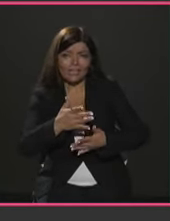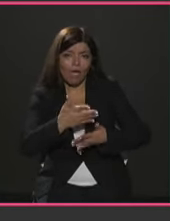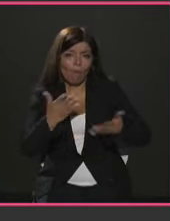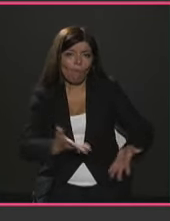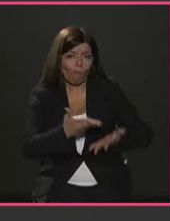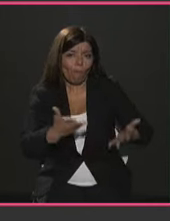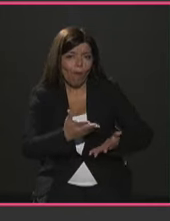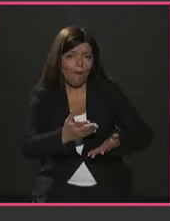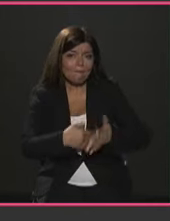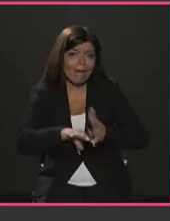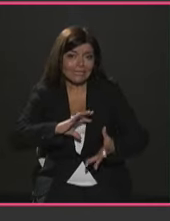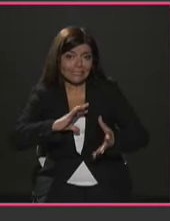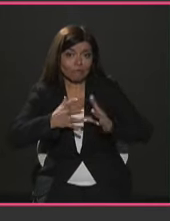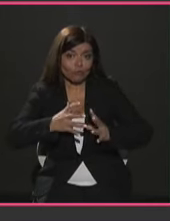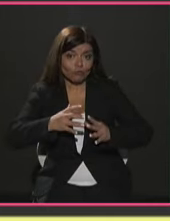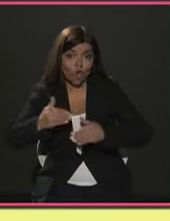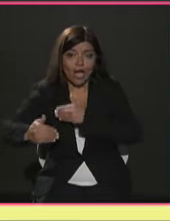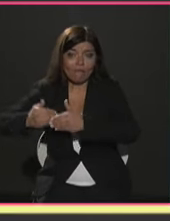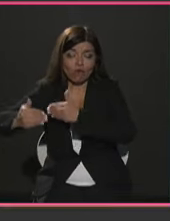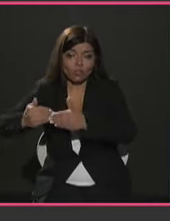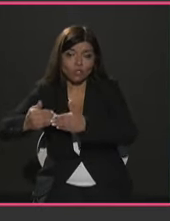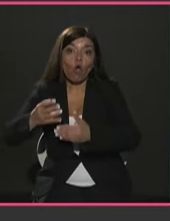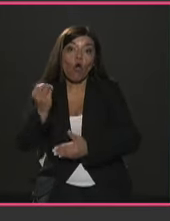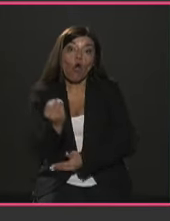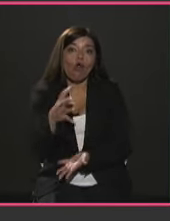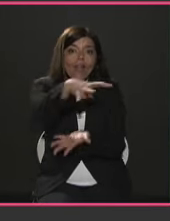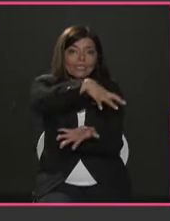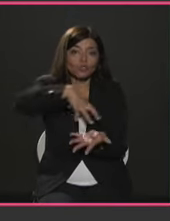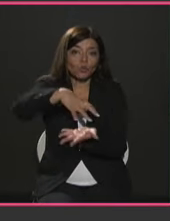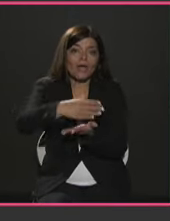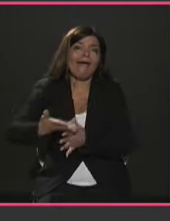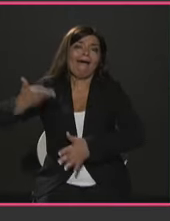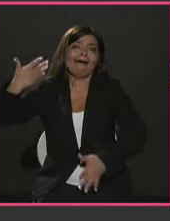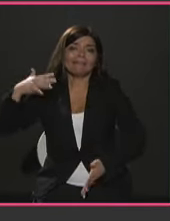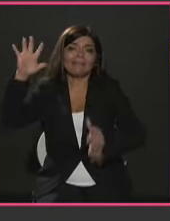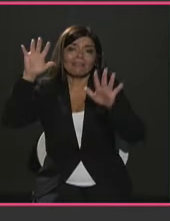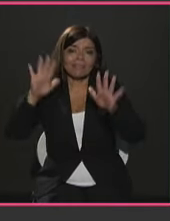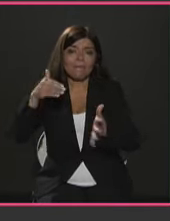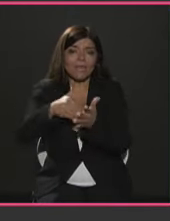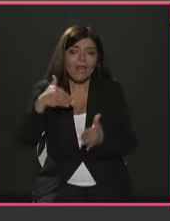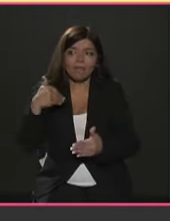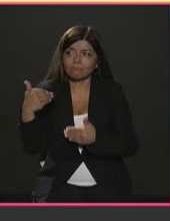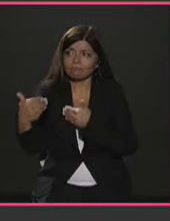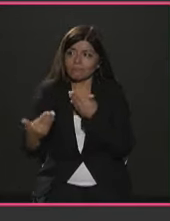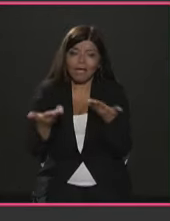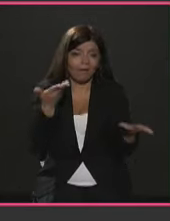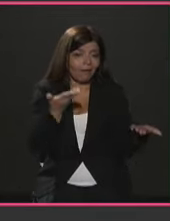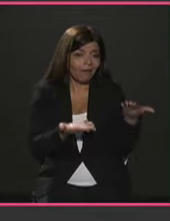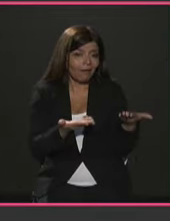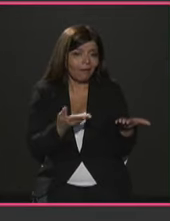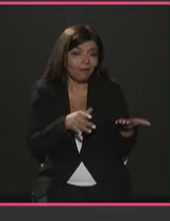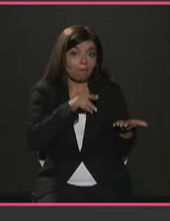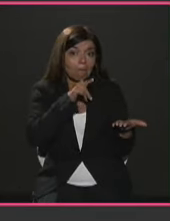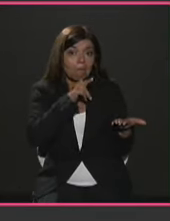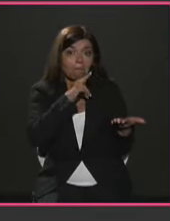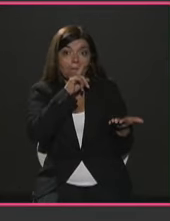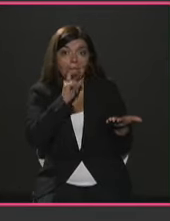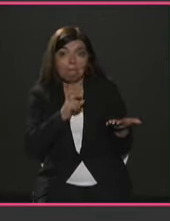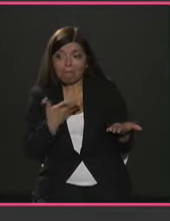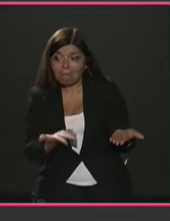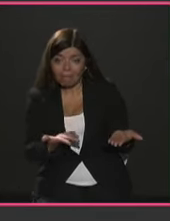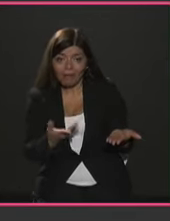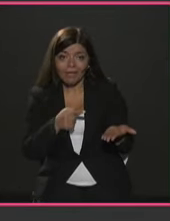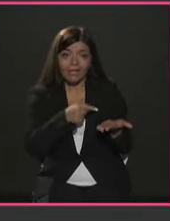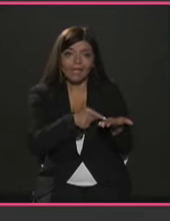producir más Revolución en nuestra evolución o Fueron las ciudades hace 10,000 años es un dilema yo no sé la respuesta pero creo